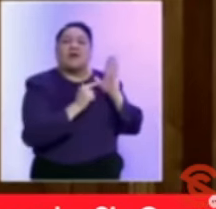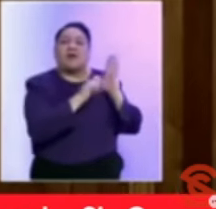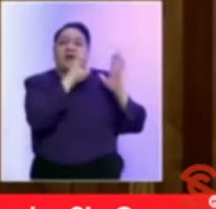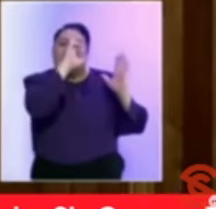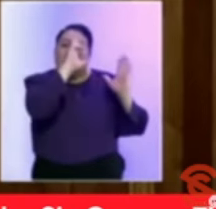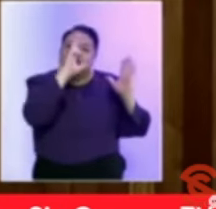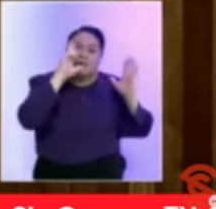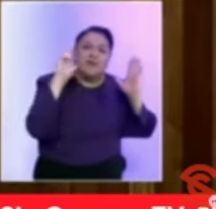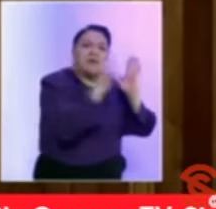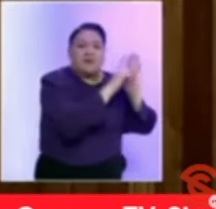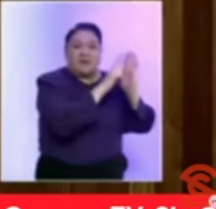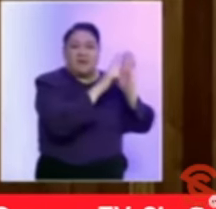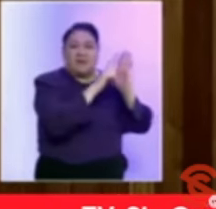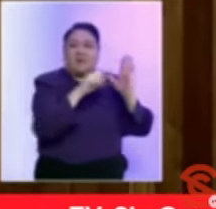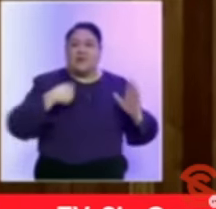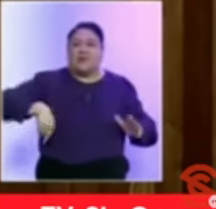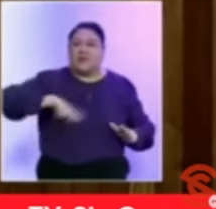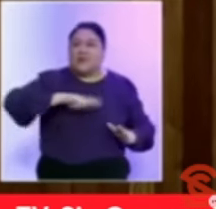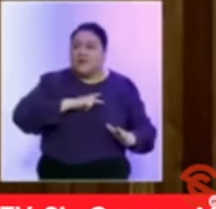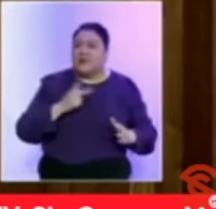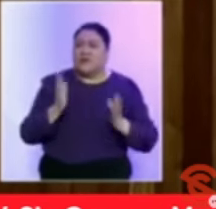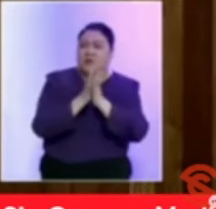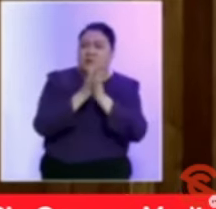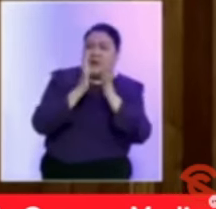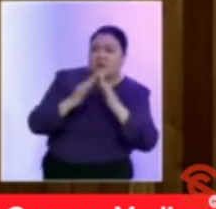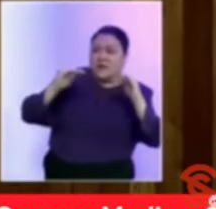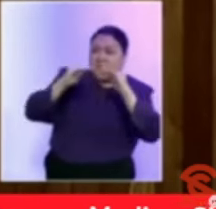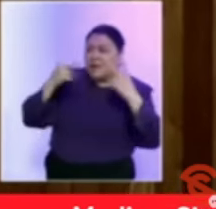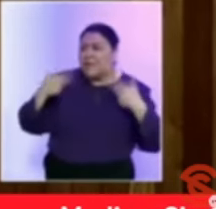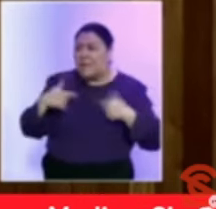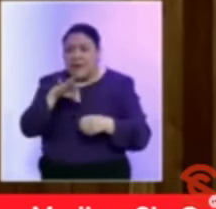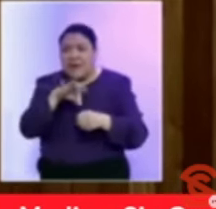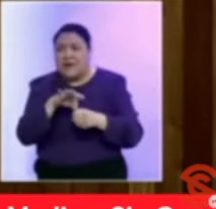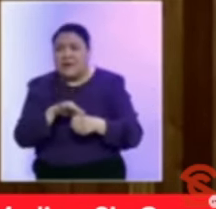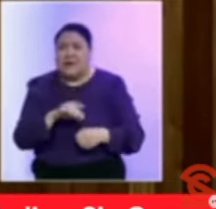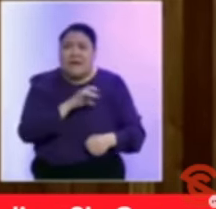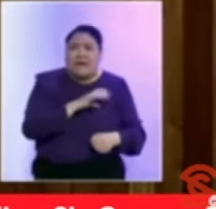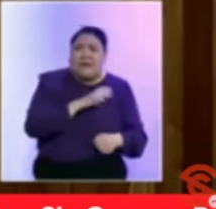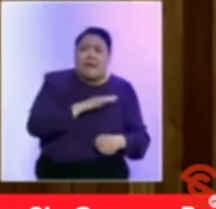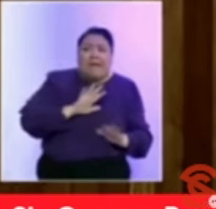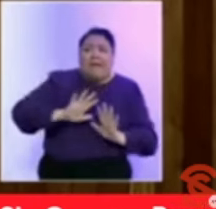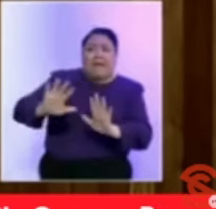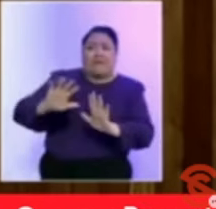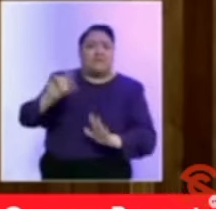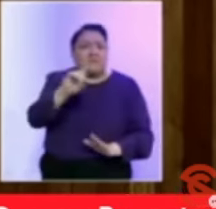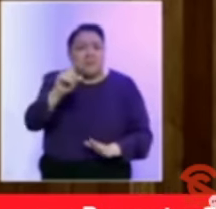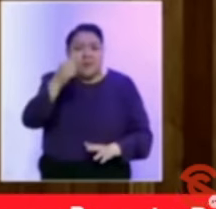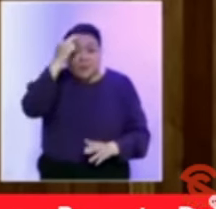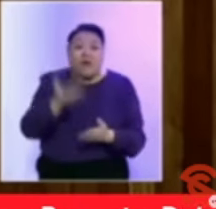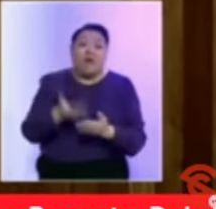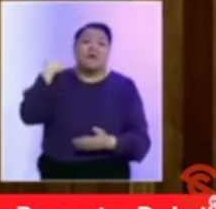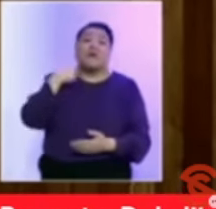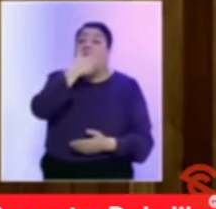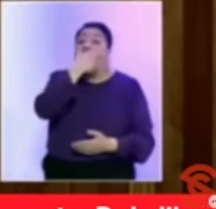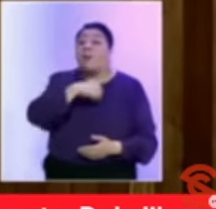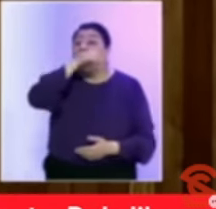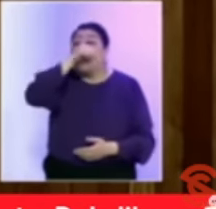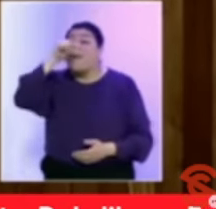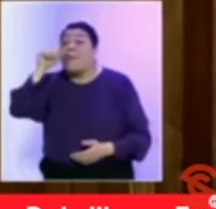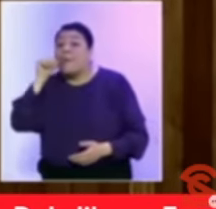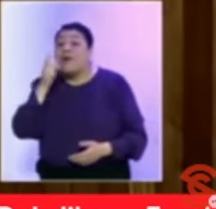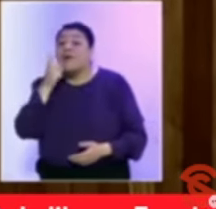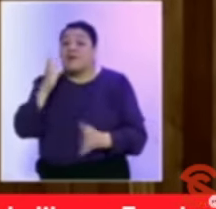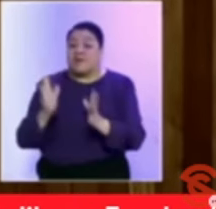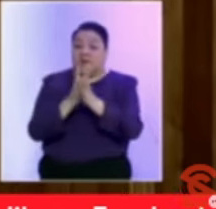no debemos temer a la democracia decía Juárez la democracia es el destino de